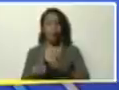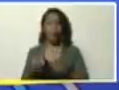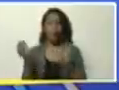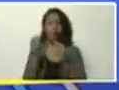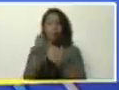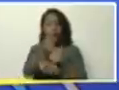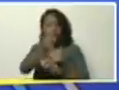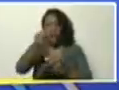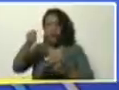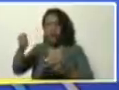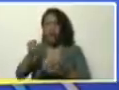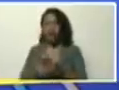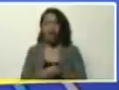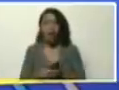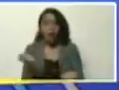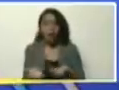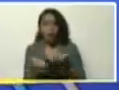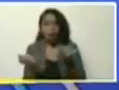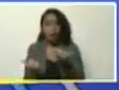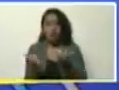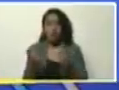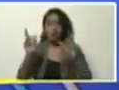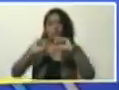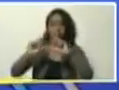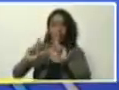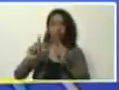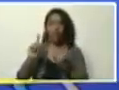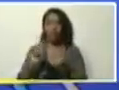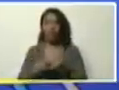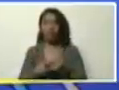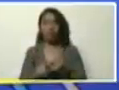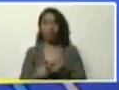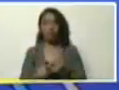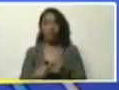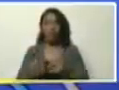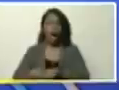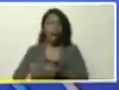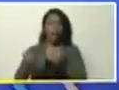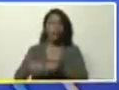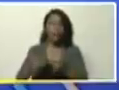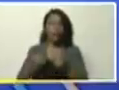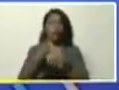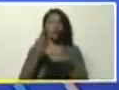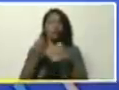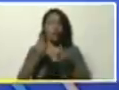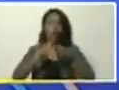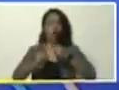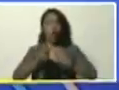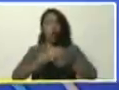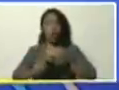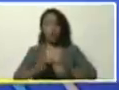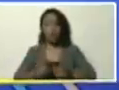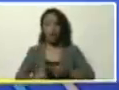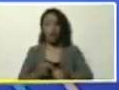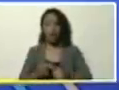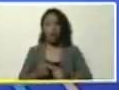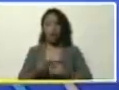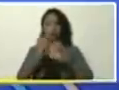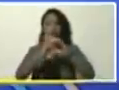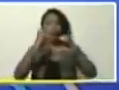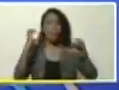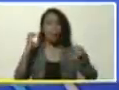nevera, la cocina, el televisor. Ha afectado sin duda alguna en el transporte, en